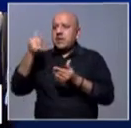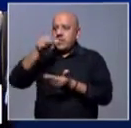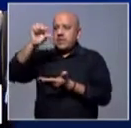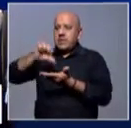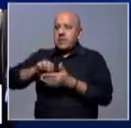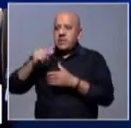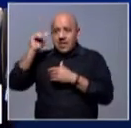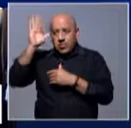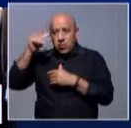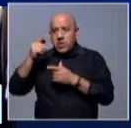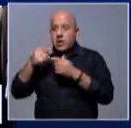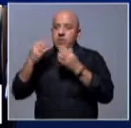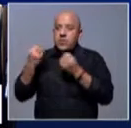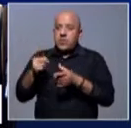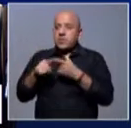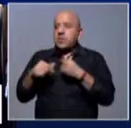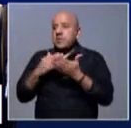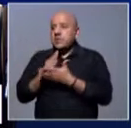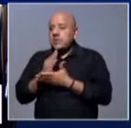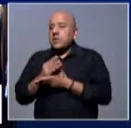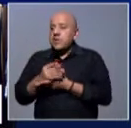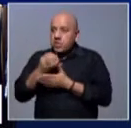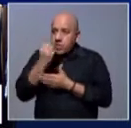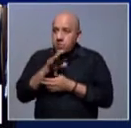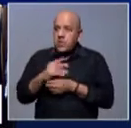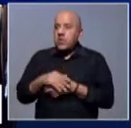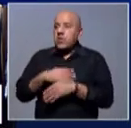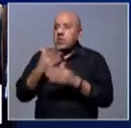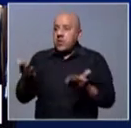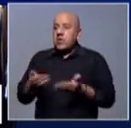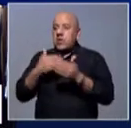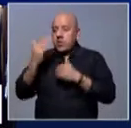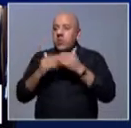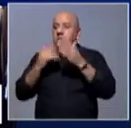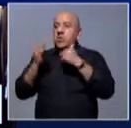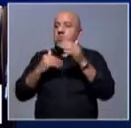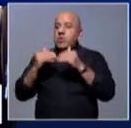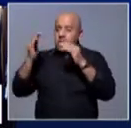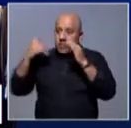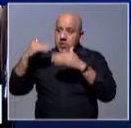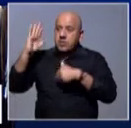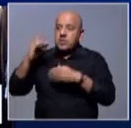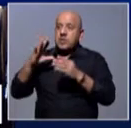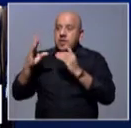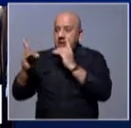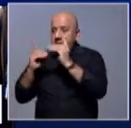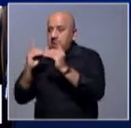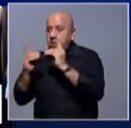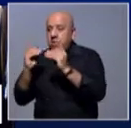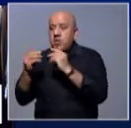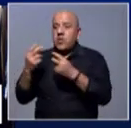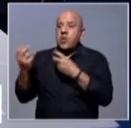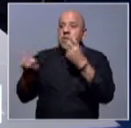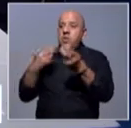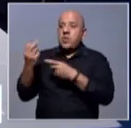república en sí porque me parece que siempre es bueno tratar de construir mayorías el ejercicio democrático del diálogo y de buscar